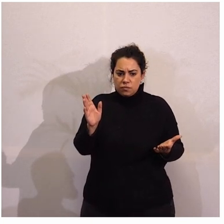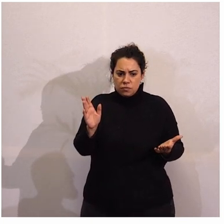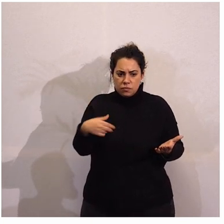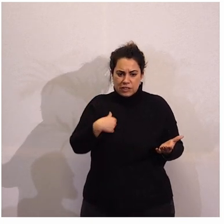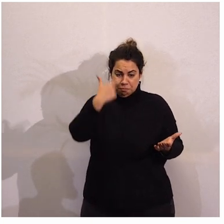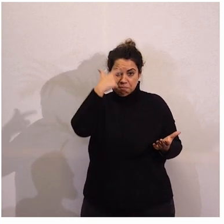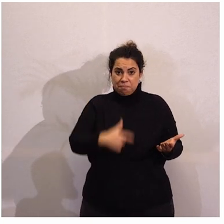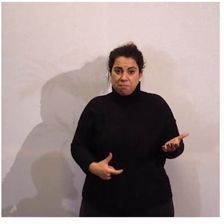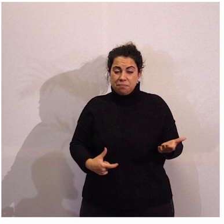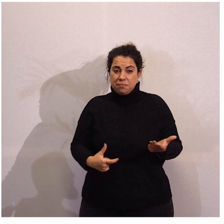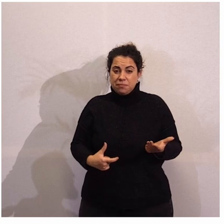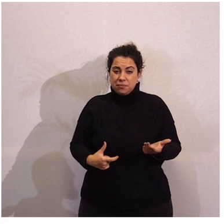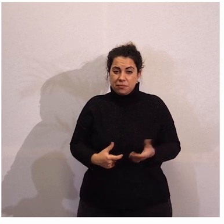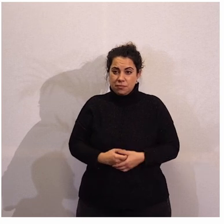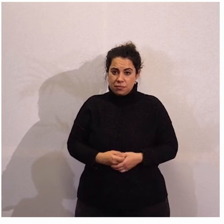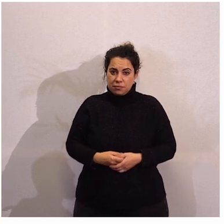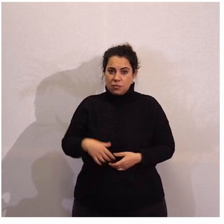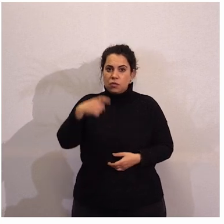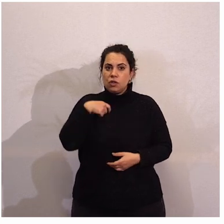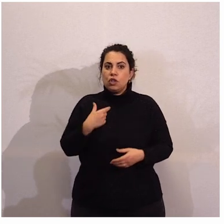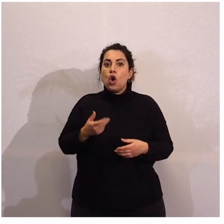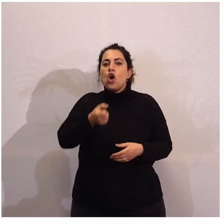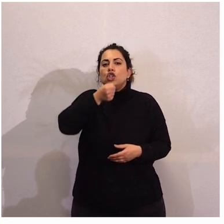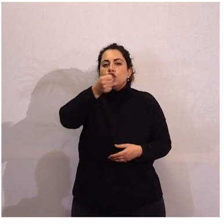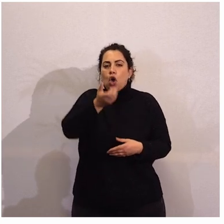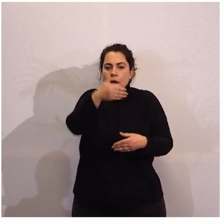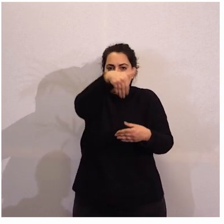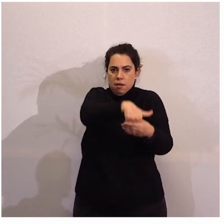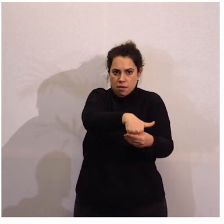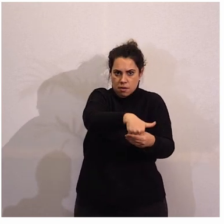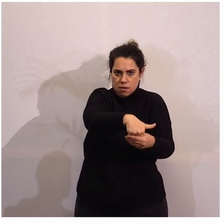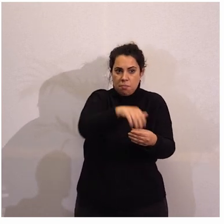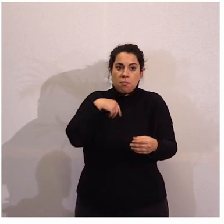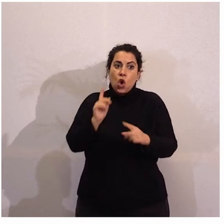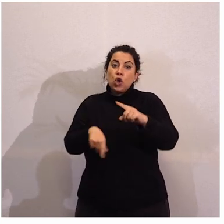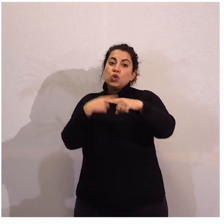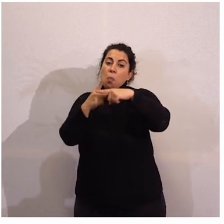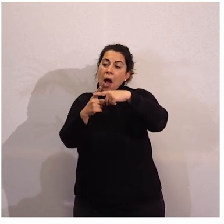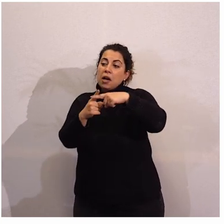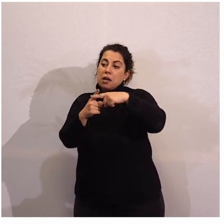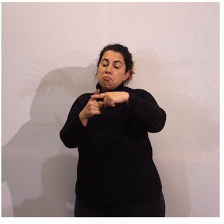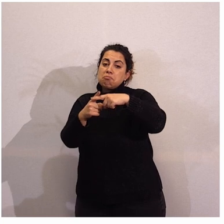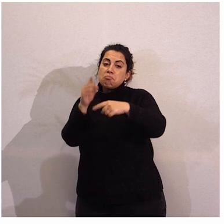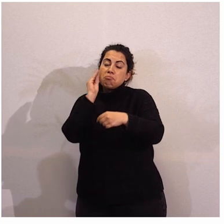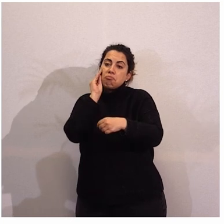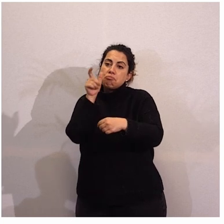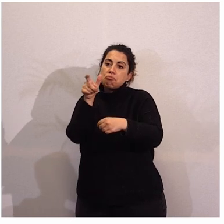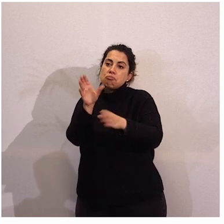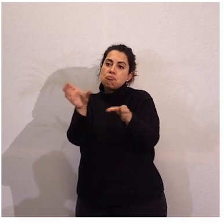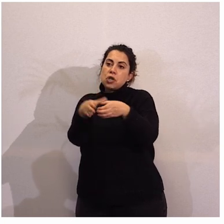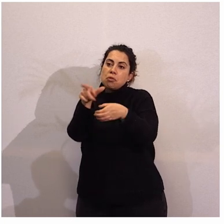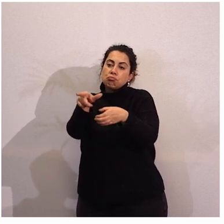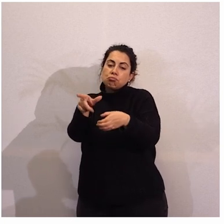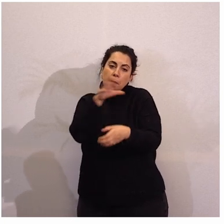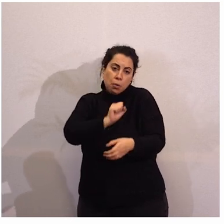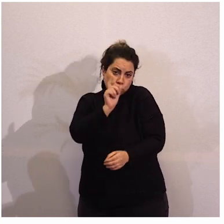yo soy soy votante del PSOE, Yolanda, Sumar también me parece un